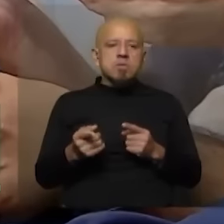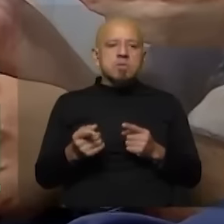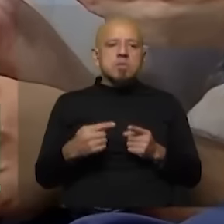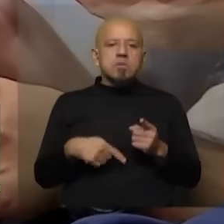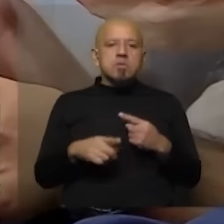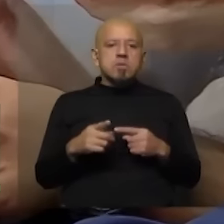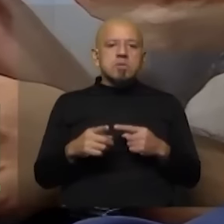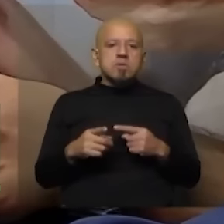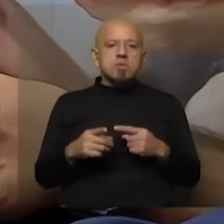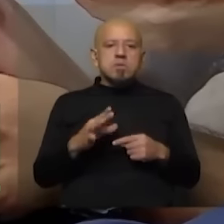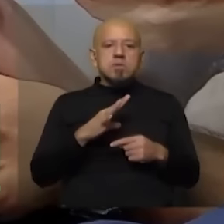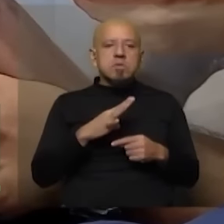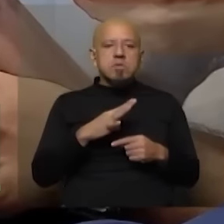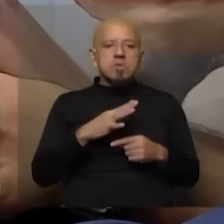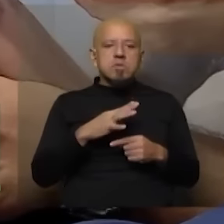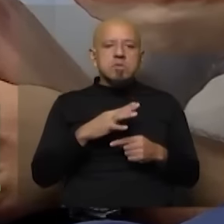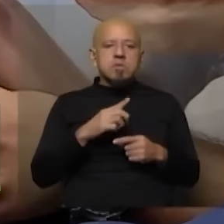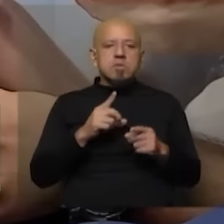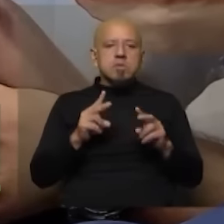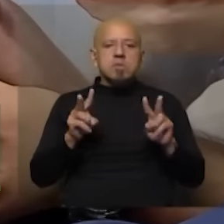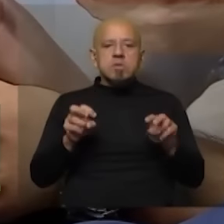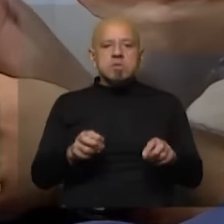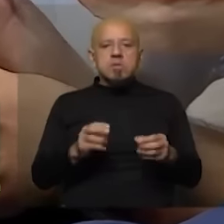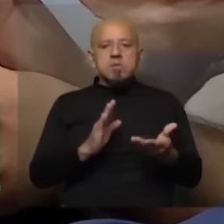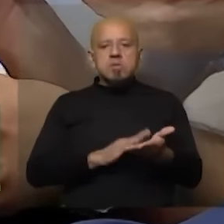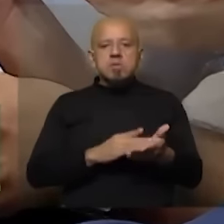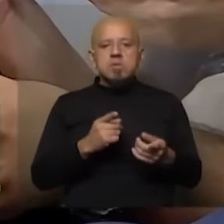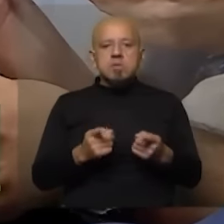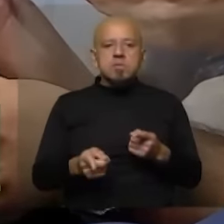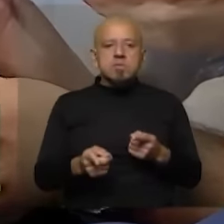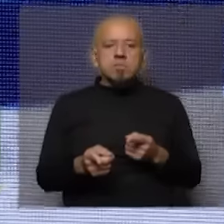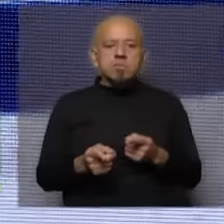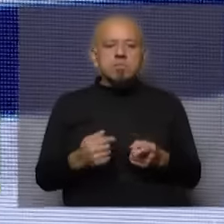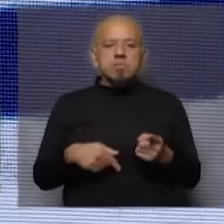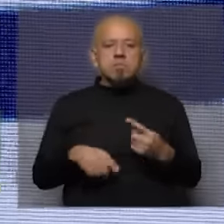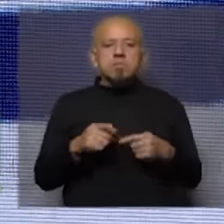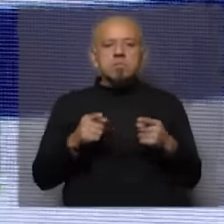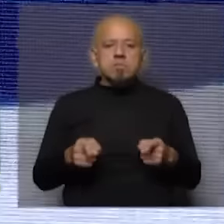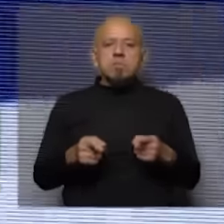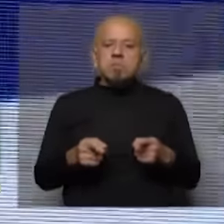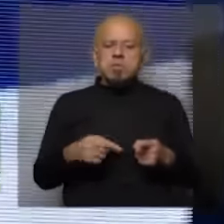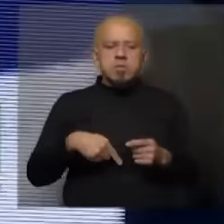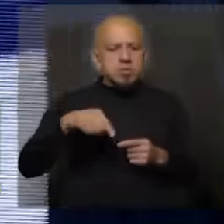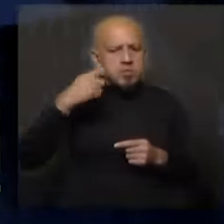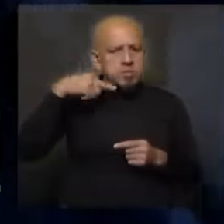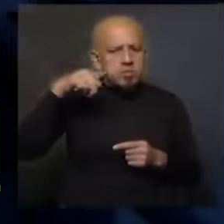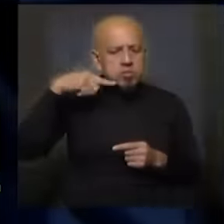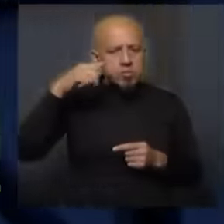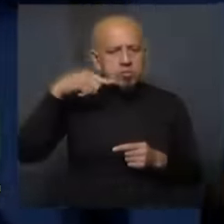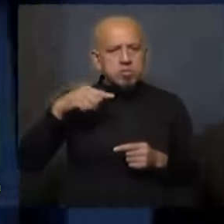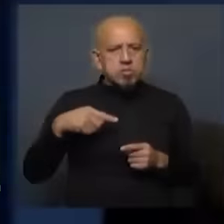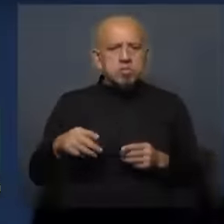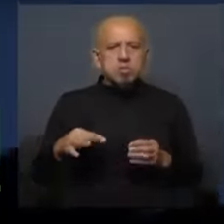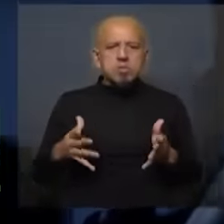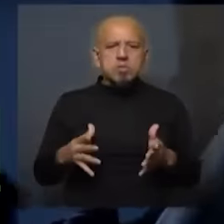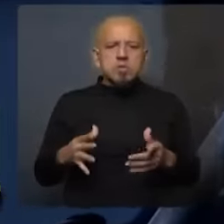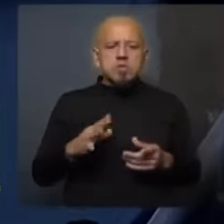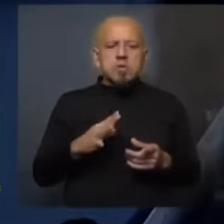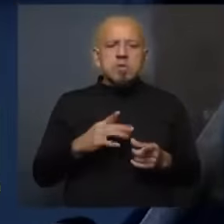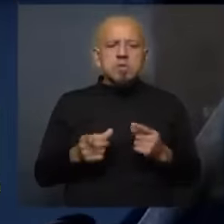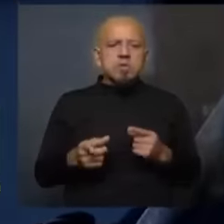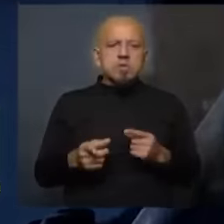Entonces, hay una serie de elementos y de componentes que nos hacen inferir de que esto es una operación, en virtud de que hay una serie de